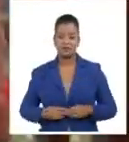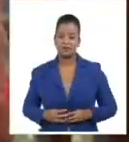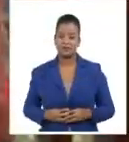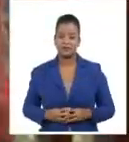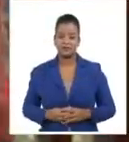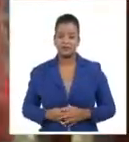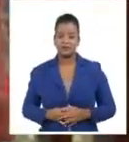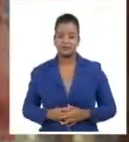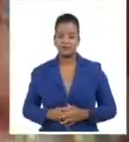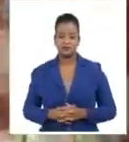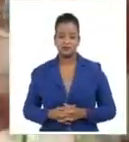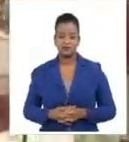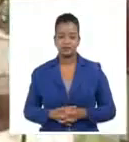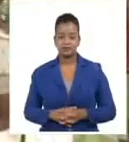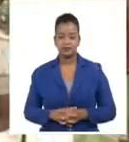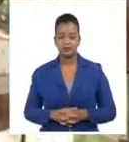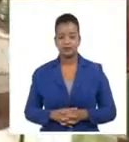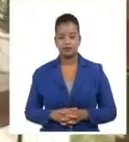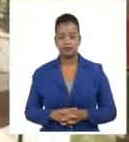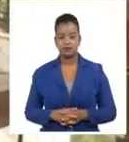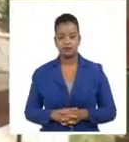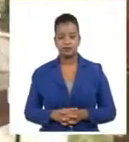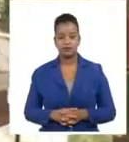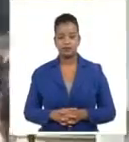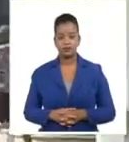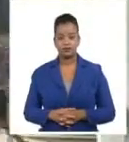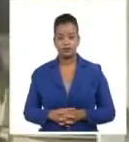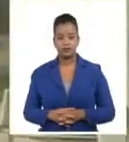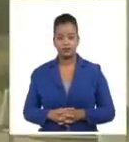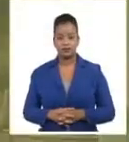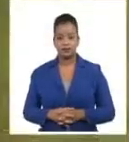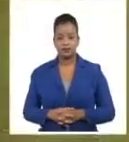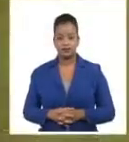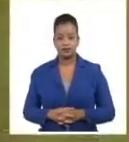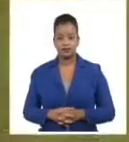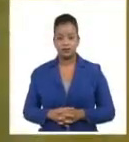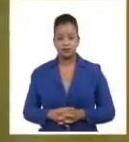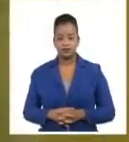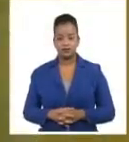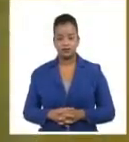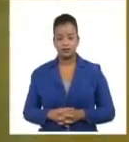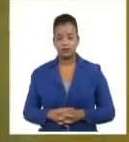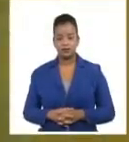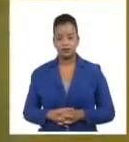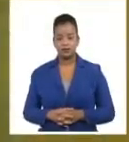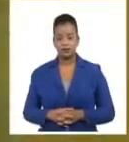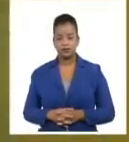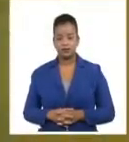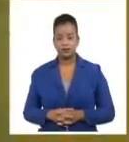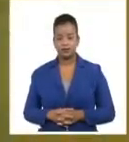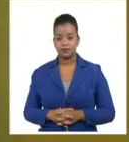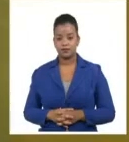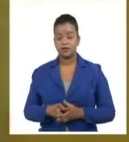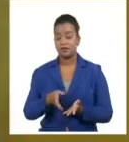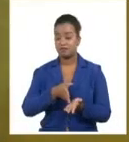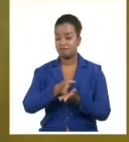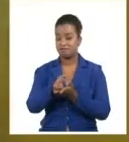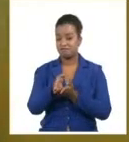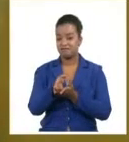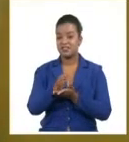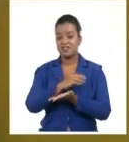Oniel Alejandro y Jenny Fleites, Sistema Informativo de la Televisión Cubana. Y seguimos hablando de la Feria del Libro, pero nos vamos